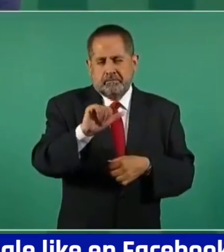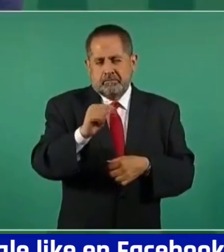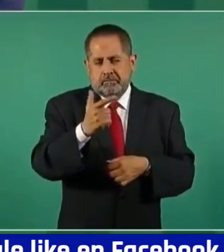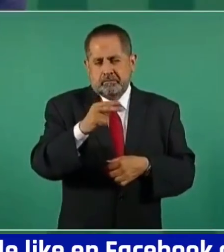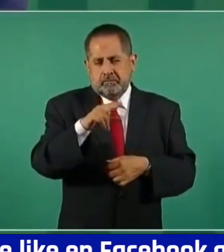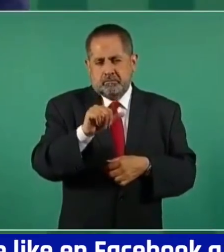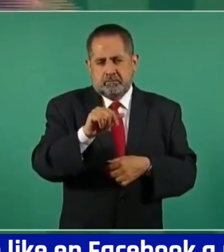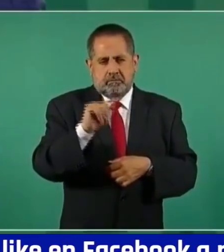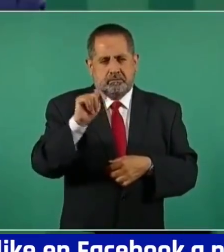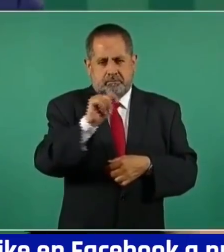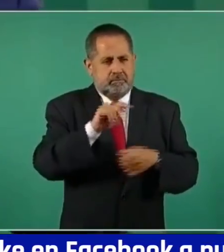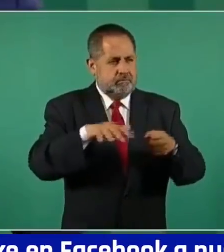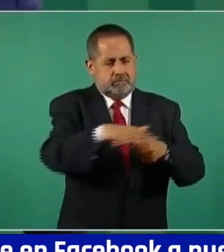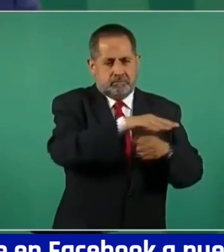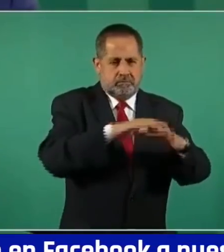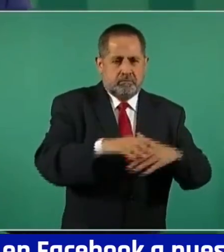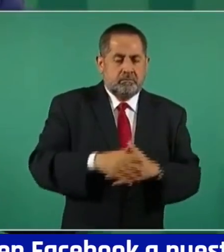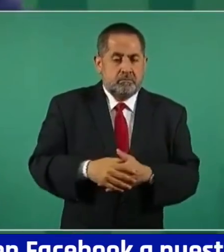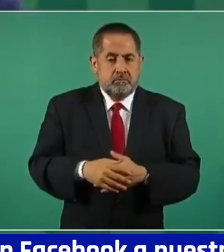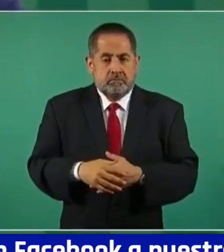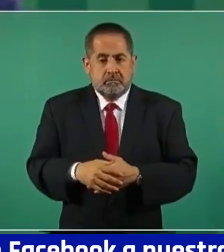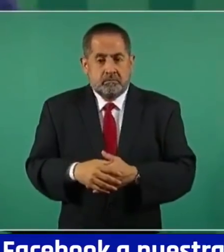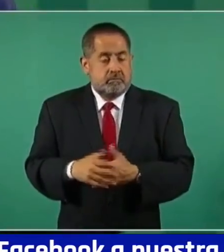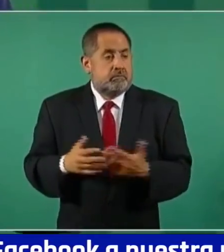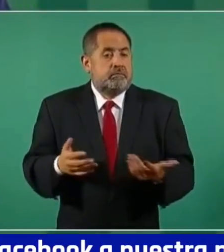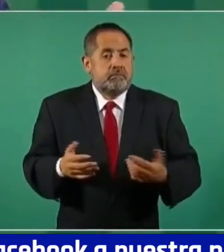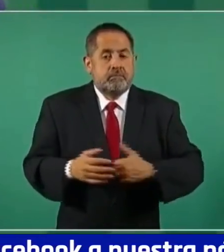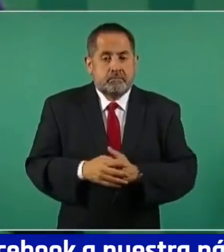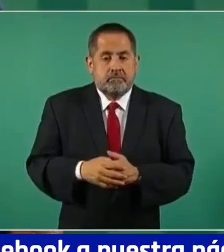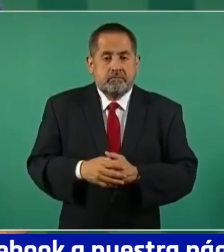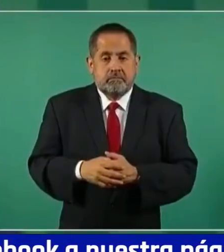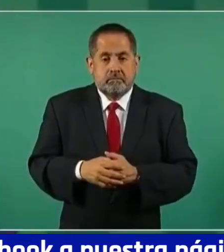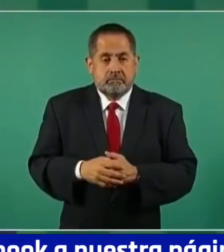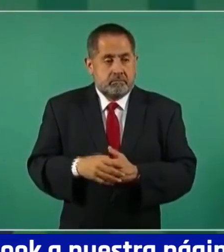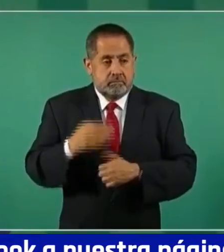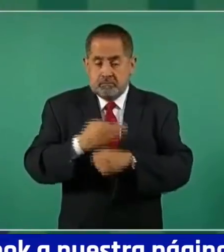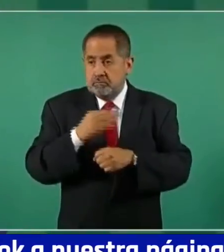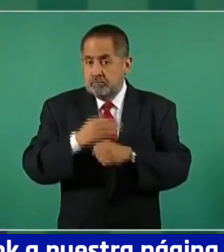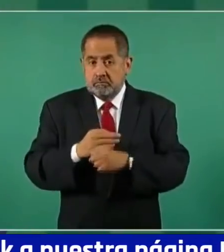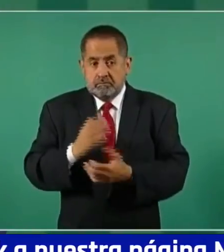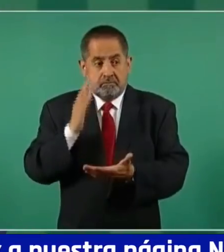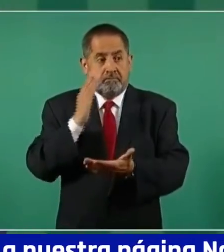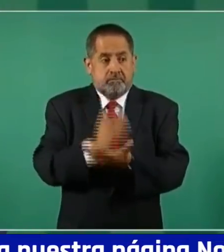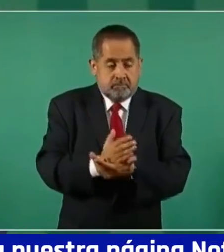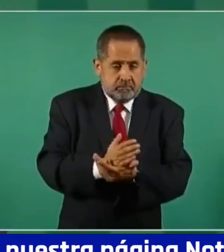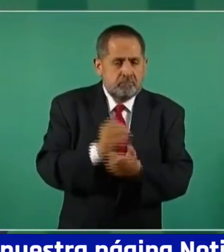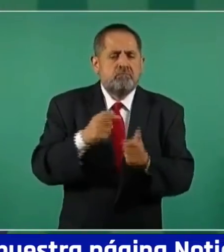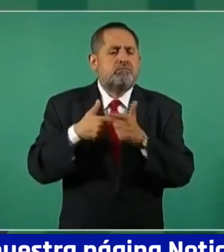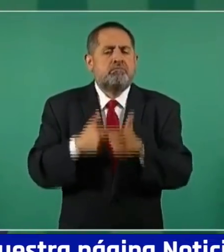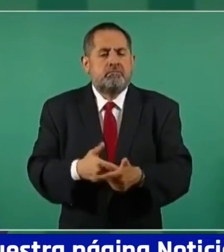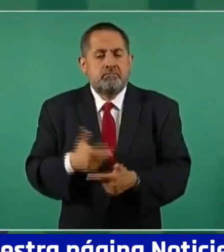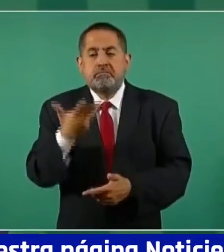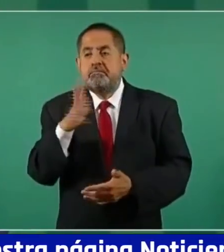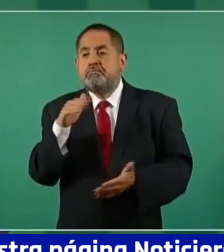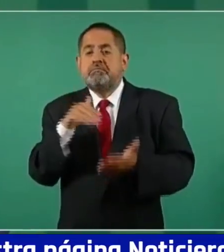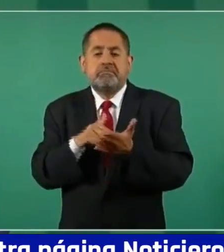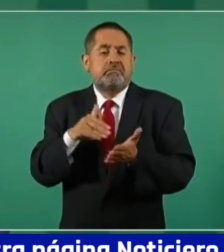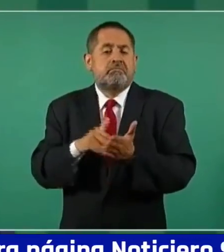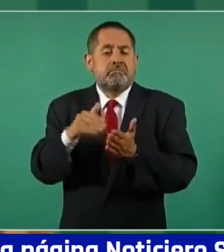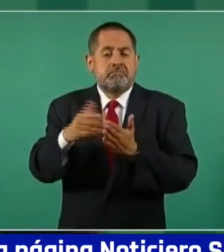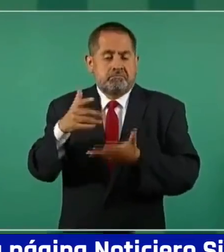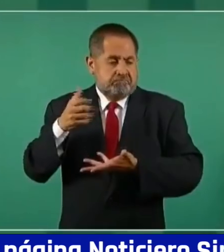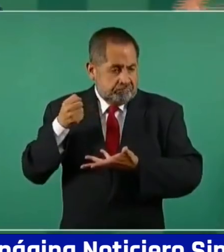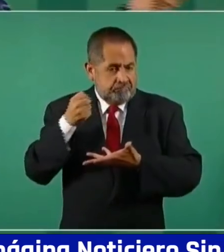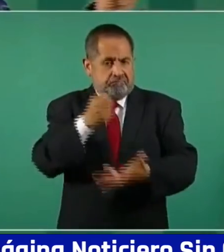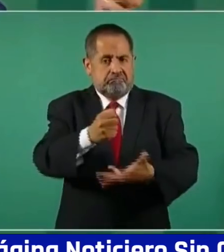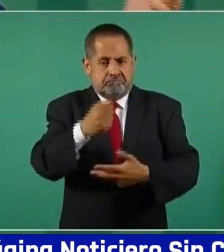¿sí? Nos paramos porque es una inversión de 10,000 millones de pesos para